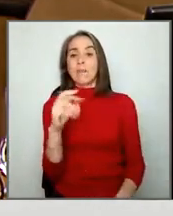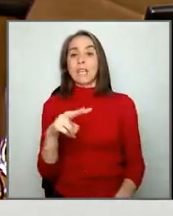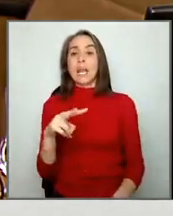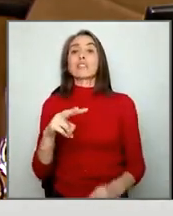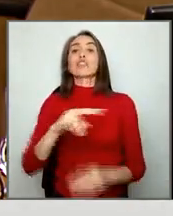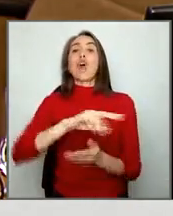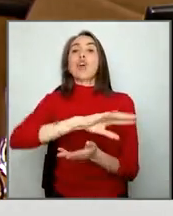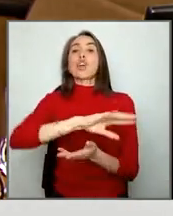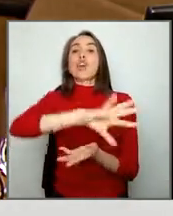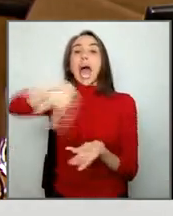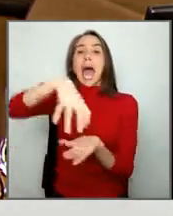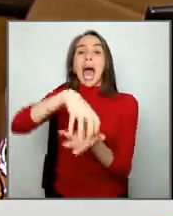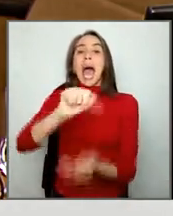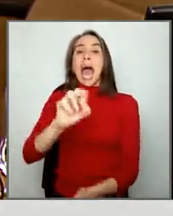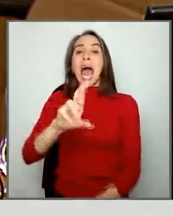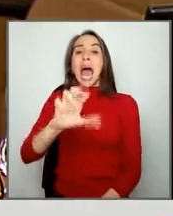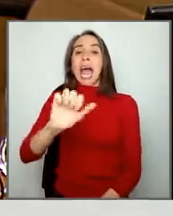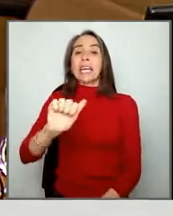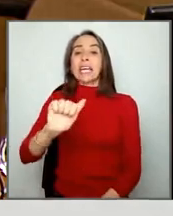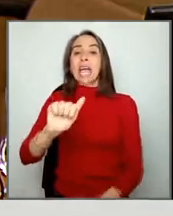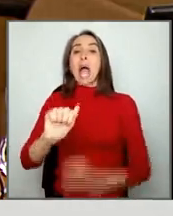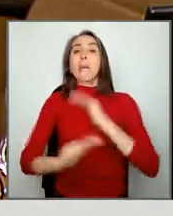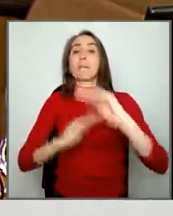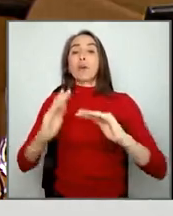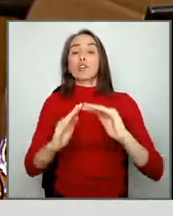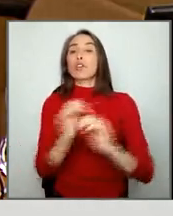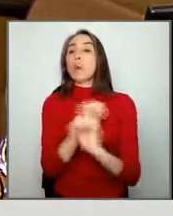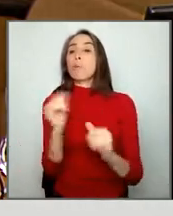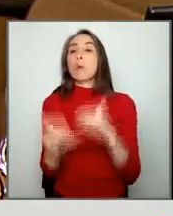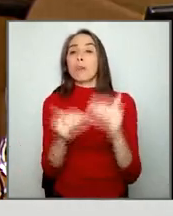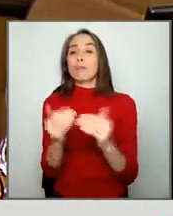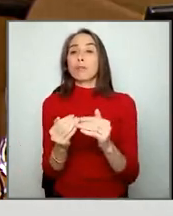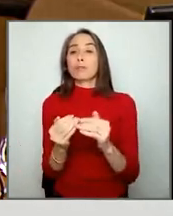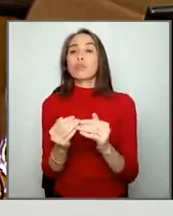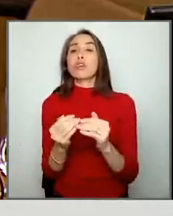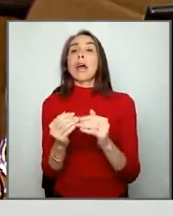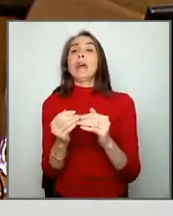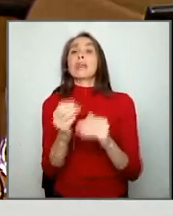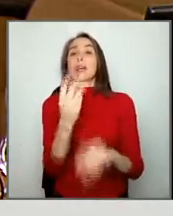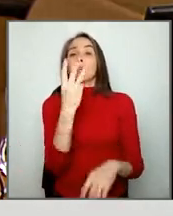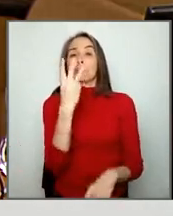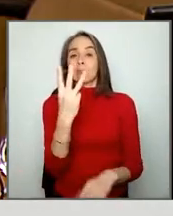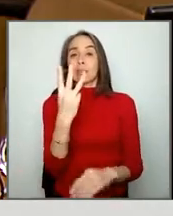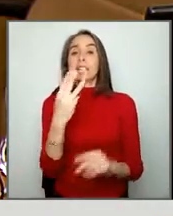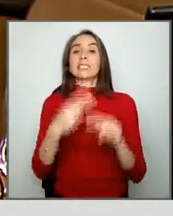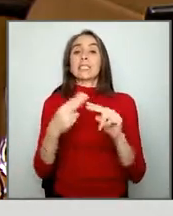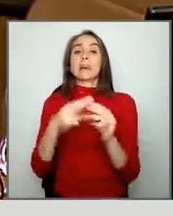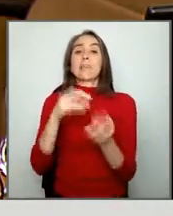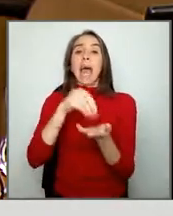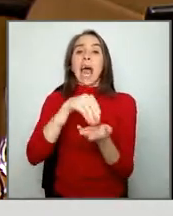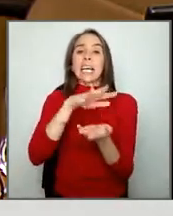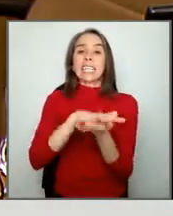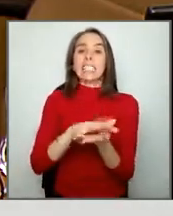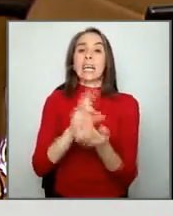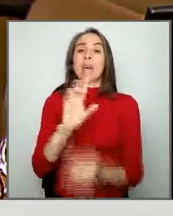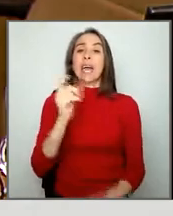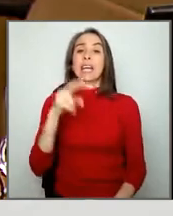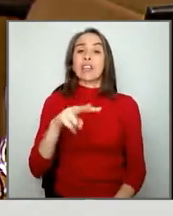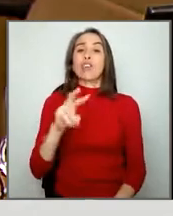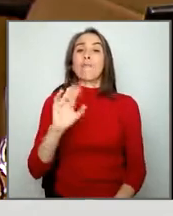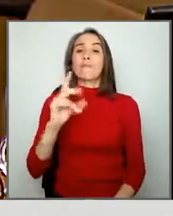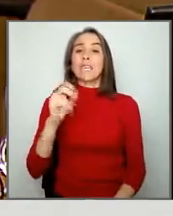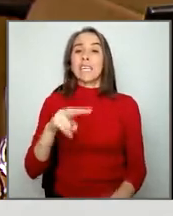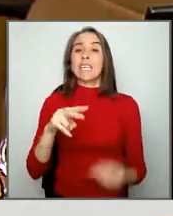expresa de que no pueden funcionar en tres en reserva región virgen par nacional y monumento natural eso